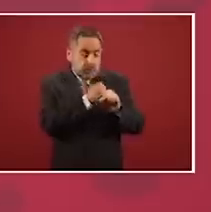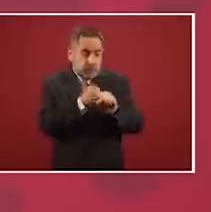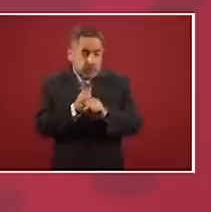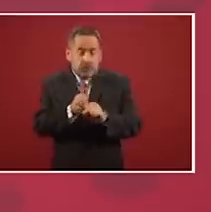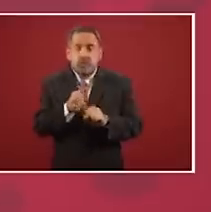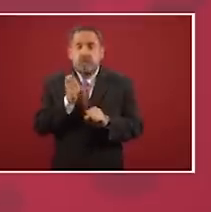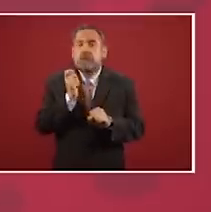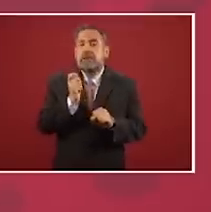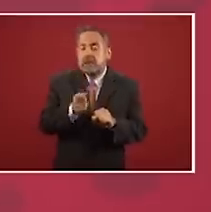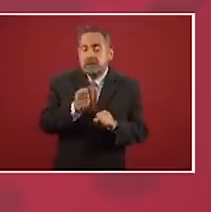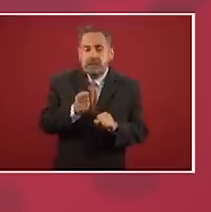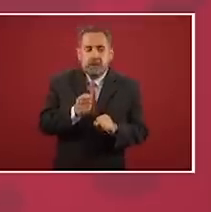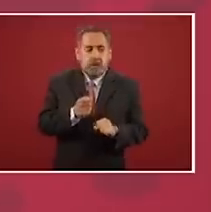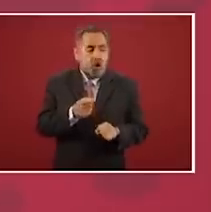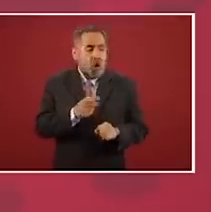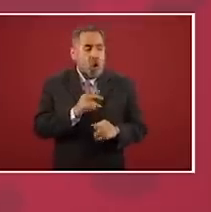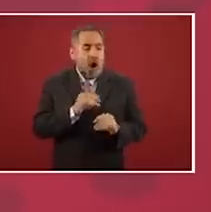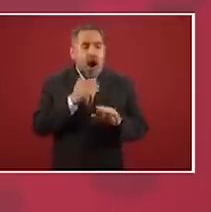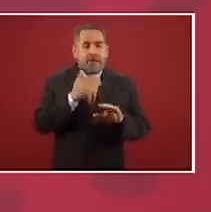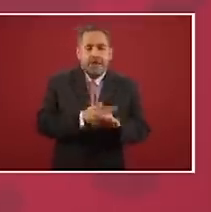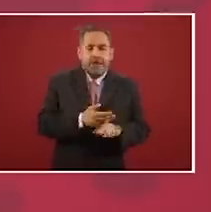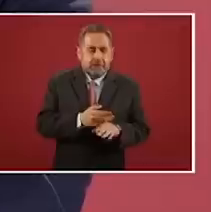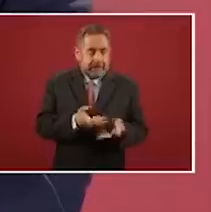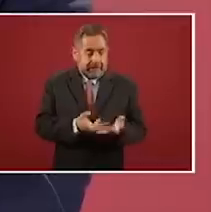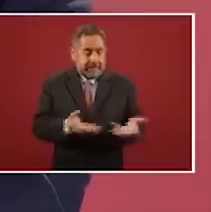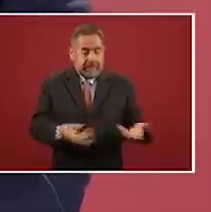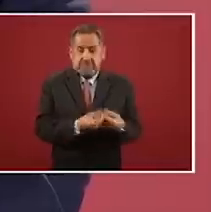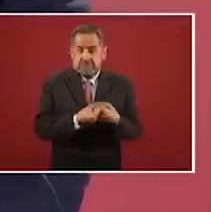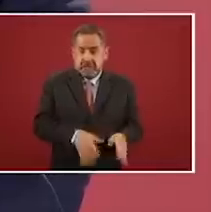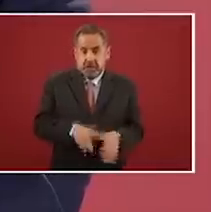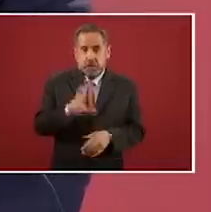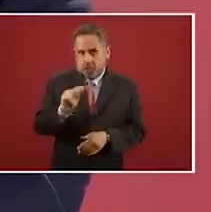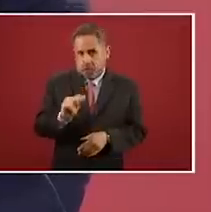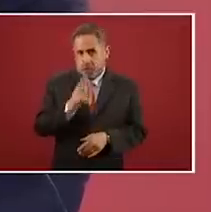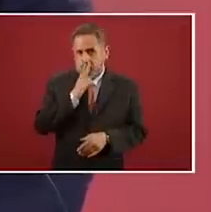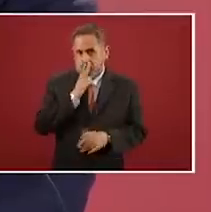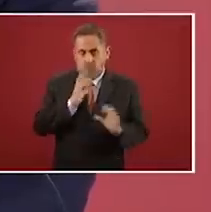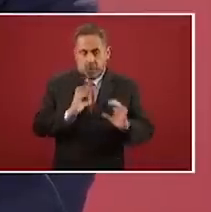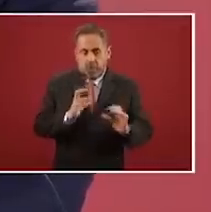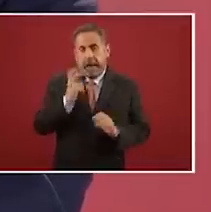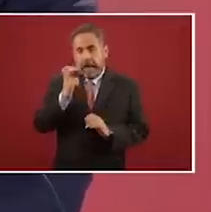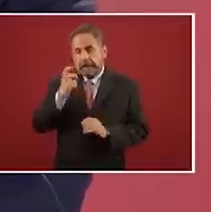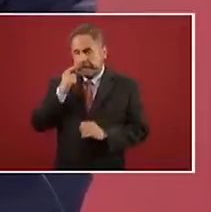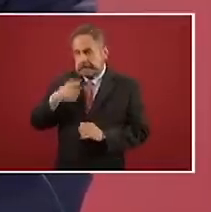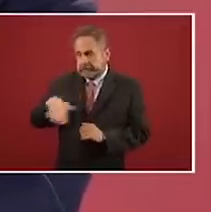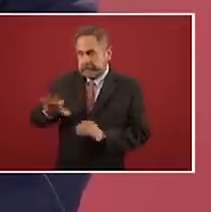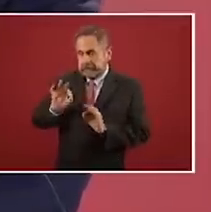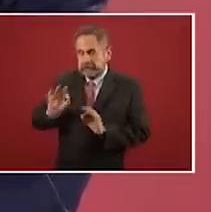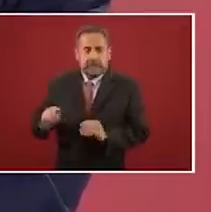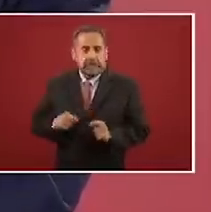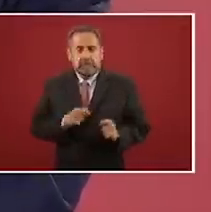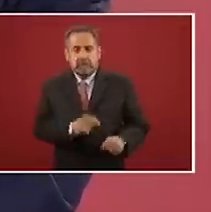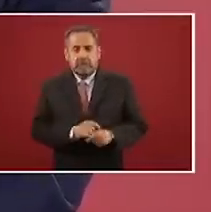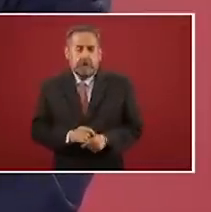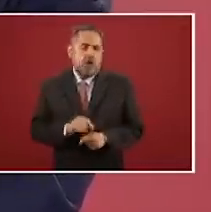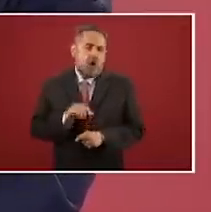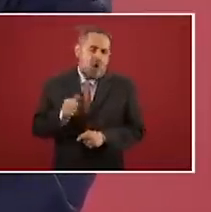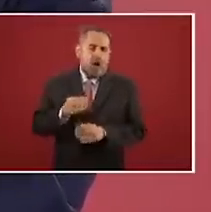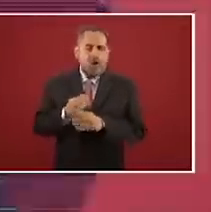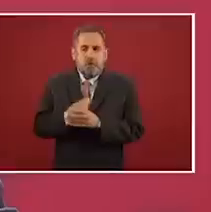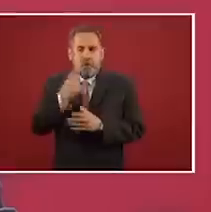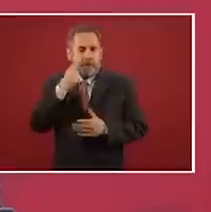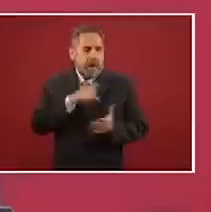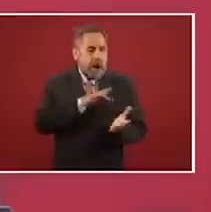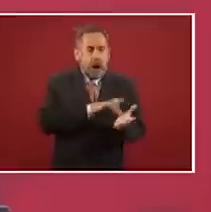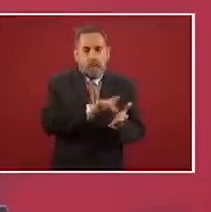no afecte el suelo. En eso estamos. Pero es otra forma de